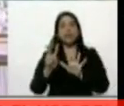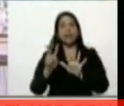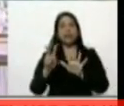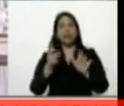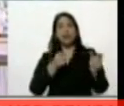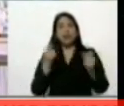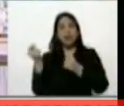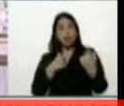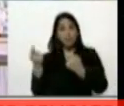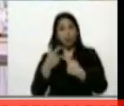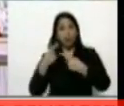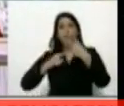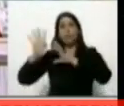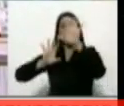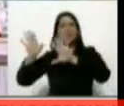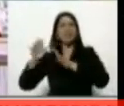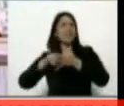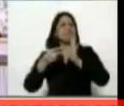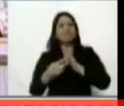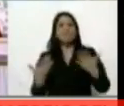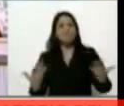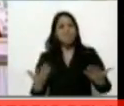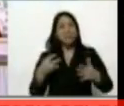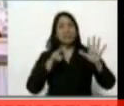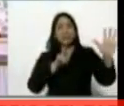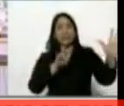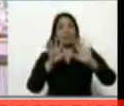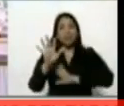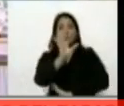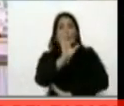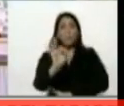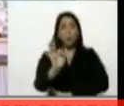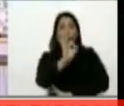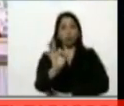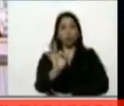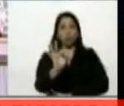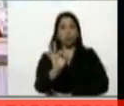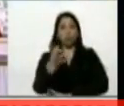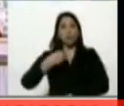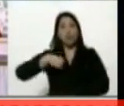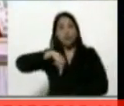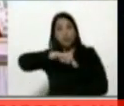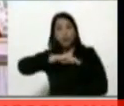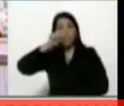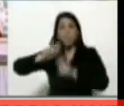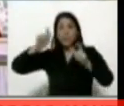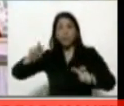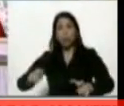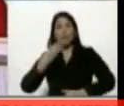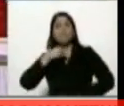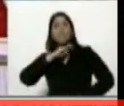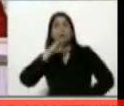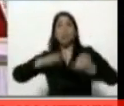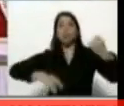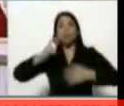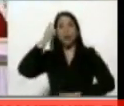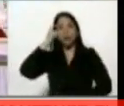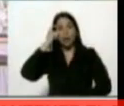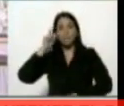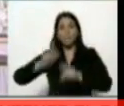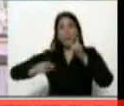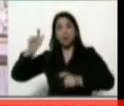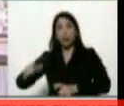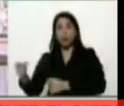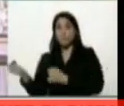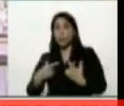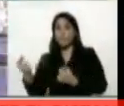se destruyó al individuo. Cuando tú destruyes al individuo, no es asunto de detonantes lo que cambia la realidad. ¿Entran o no entran los